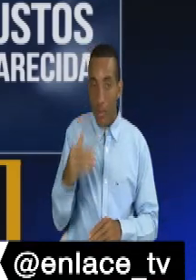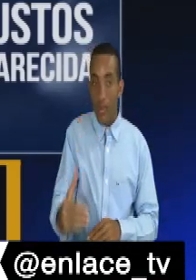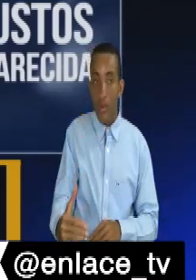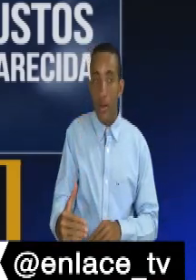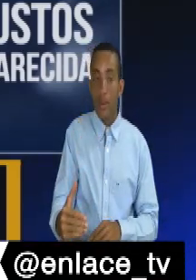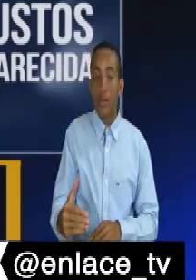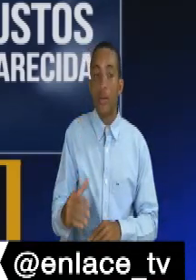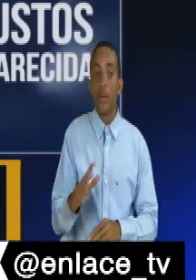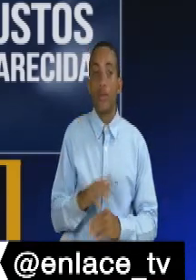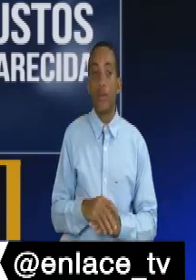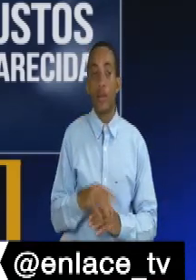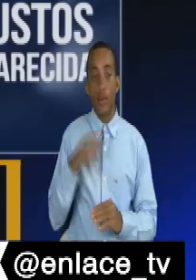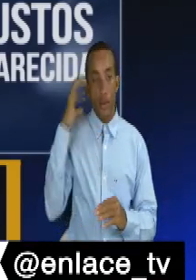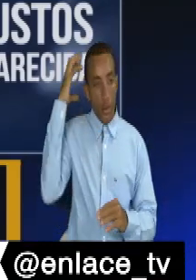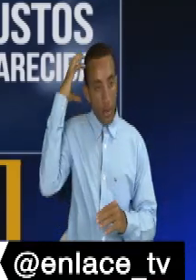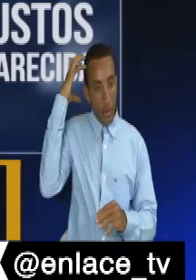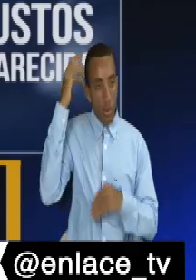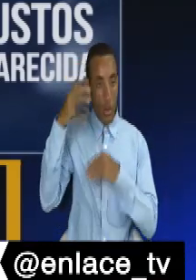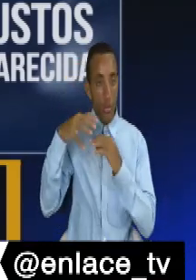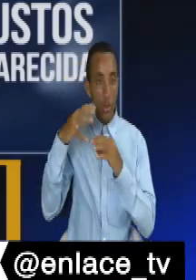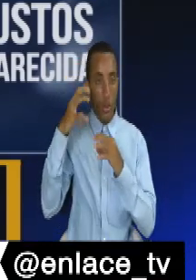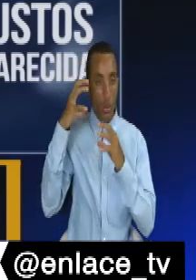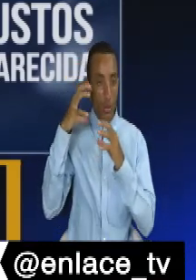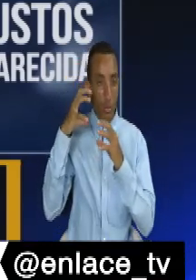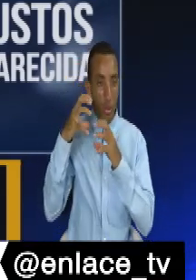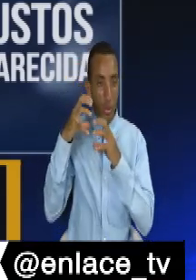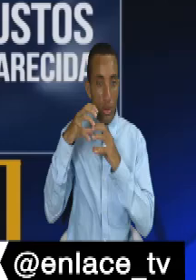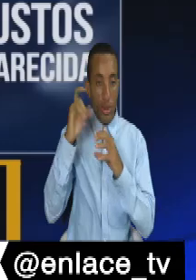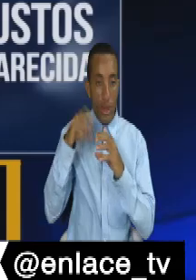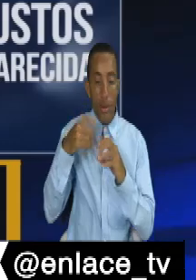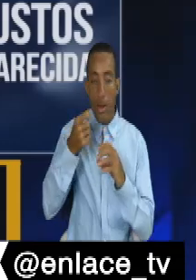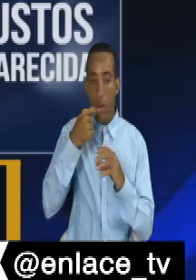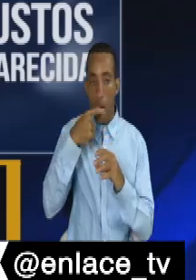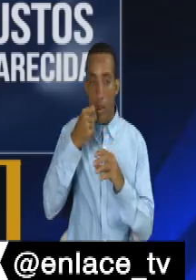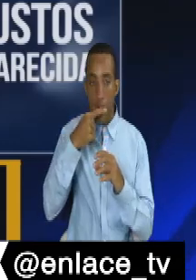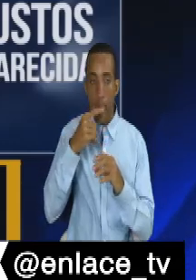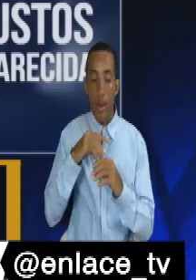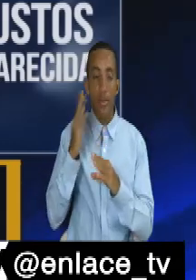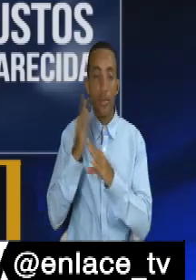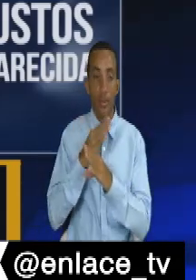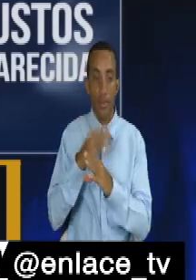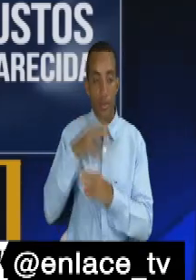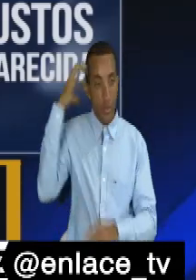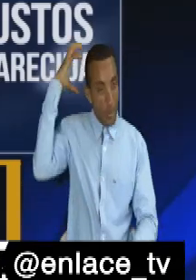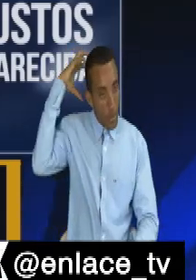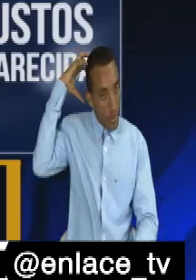está apagando el cerebro, por lo que ella tiene que constantemente tomar un medicamento. Y por esas razones, y